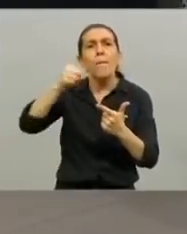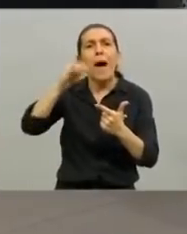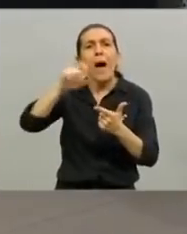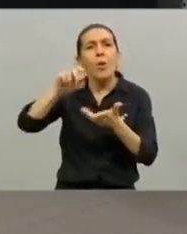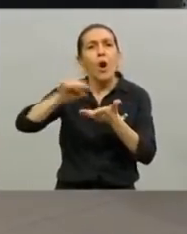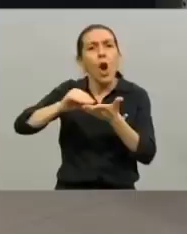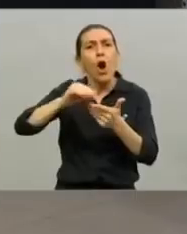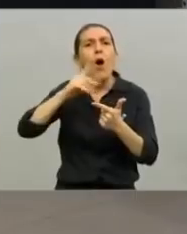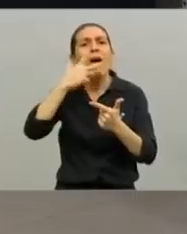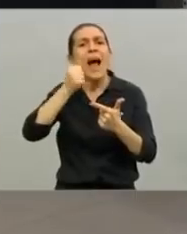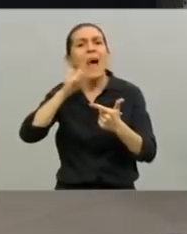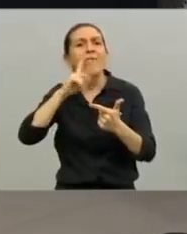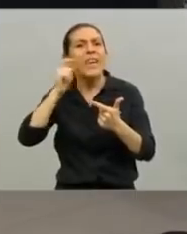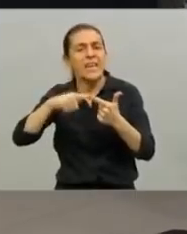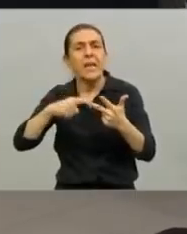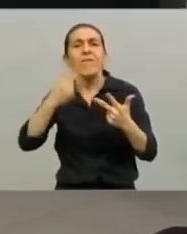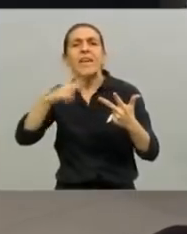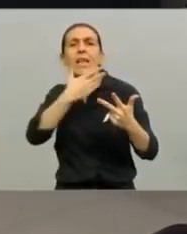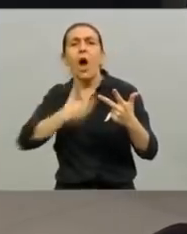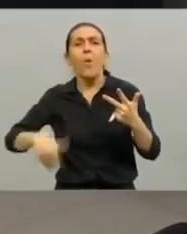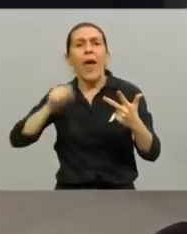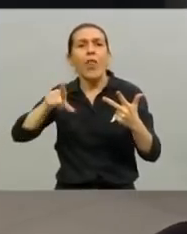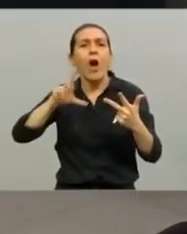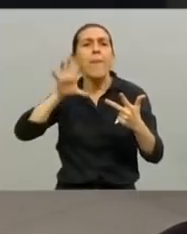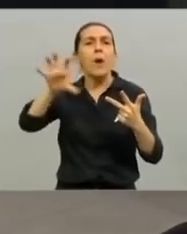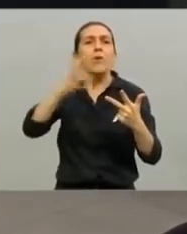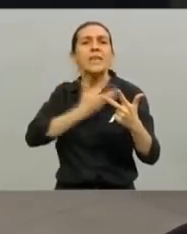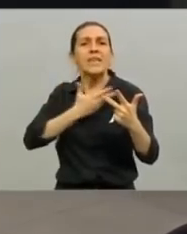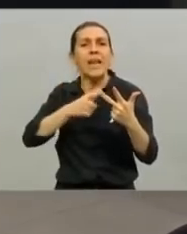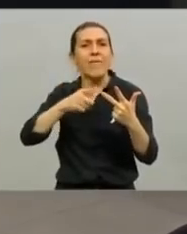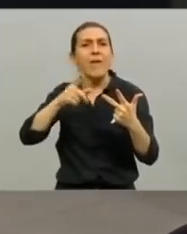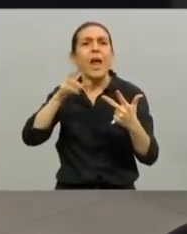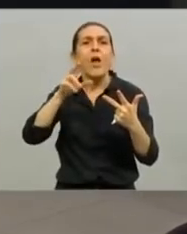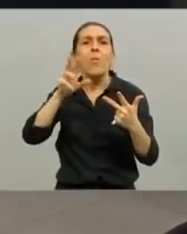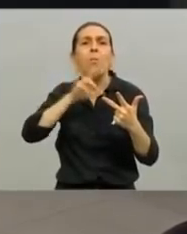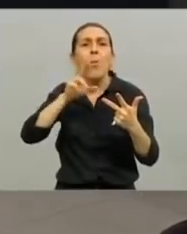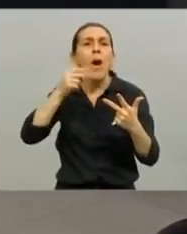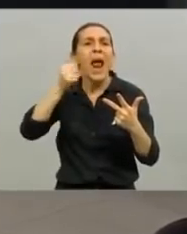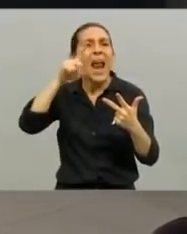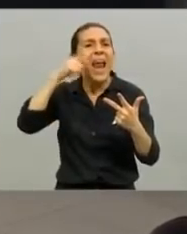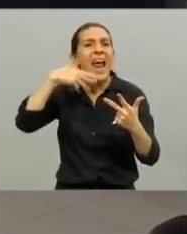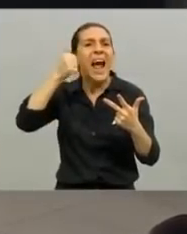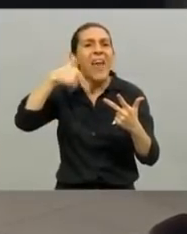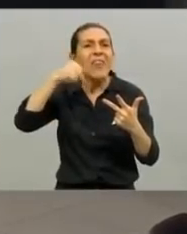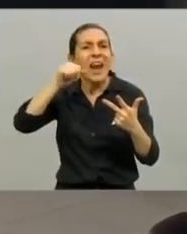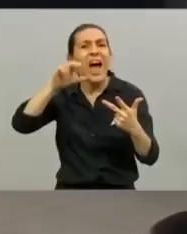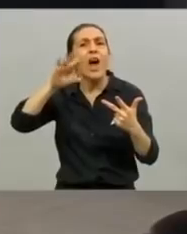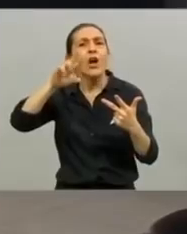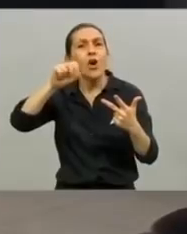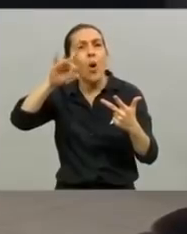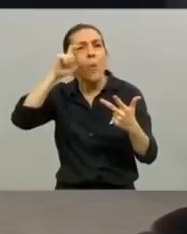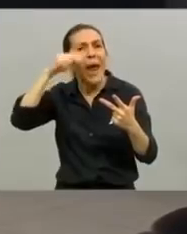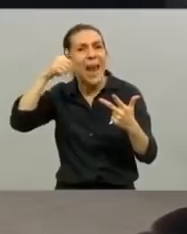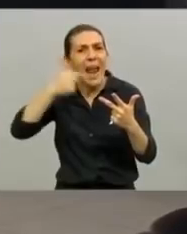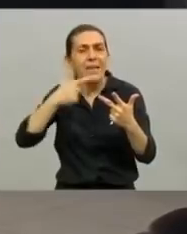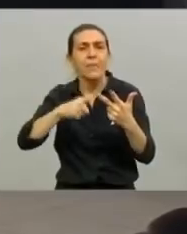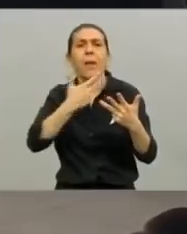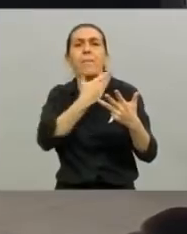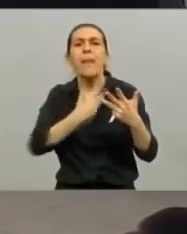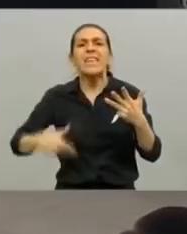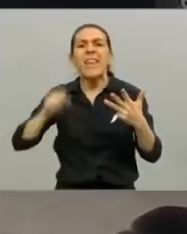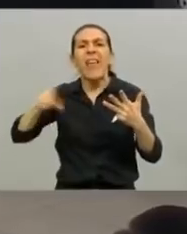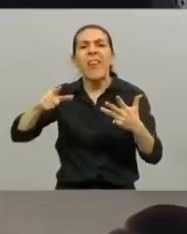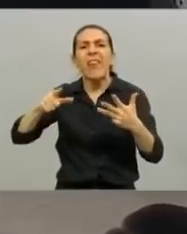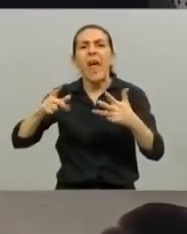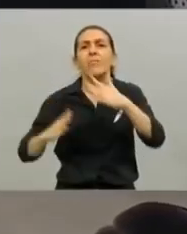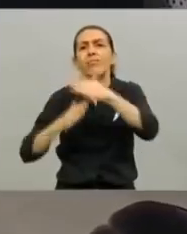Hapkin, la vicegobernadora de la provincia de Santa Fe, doctora Alejandra Rodenas, el presidente de la Corte